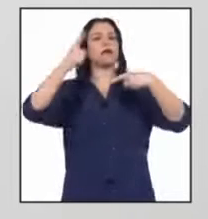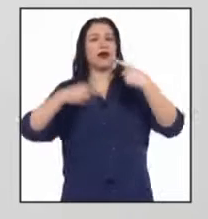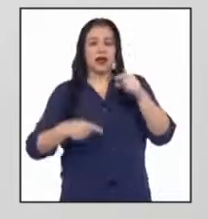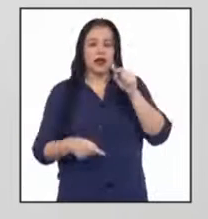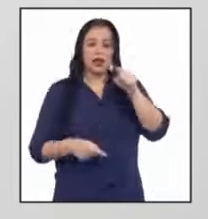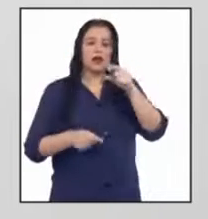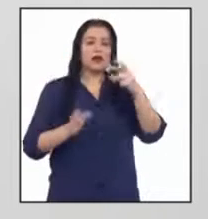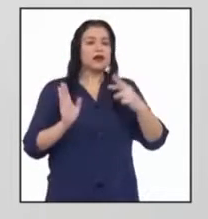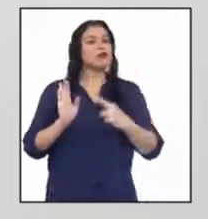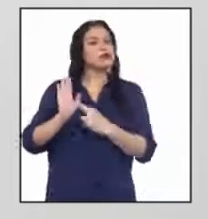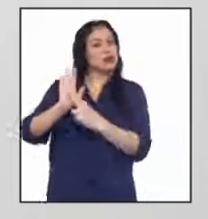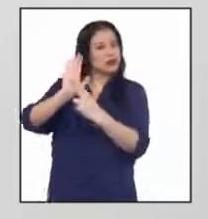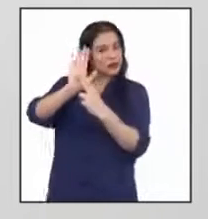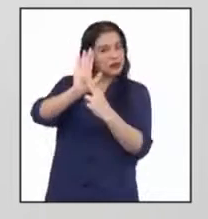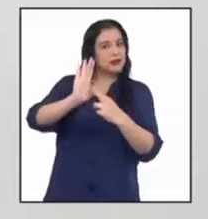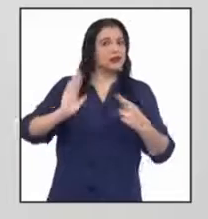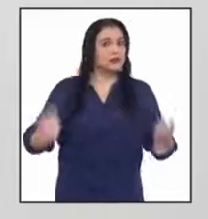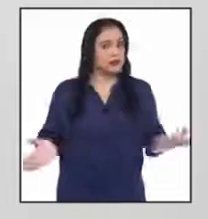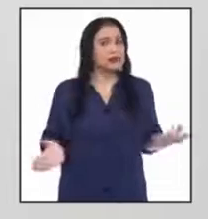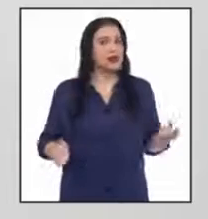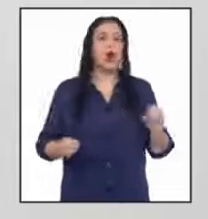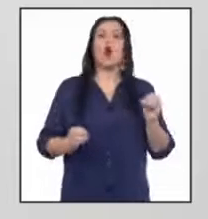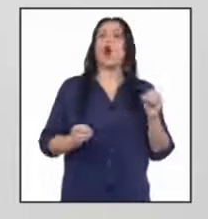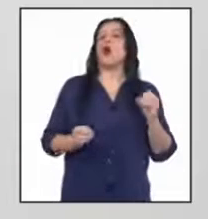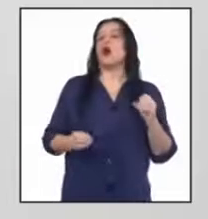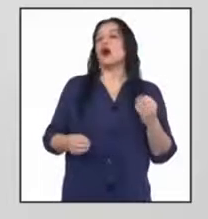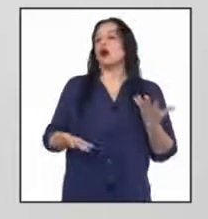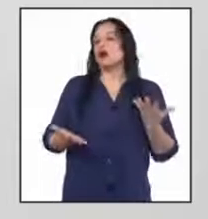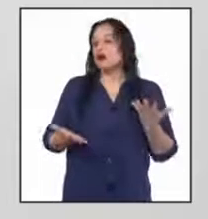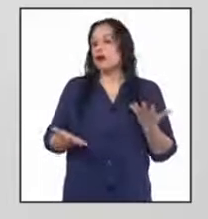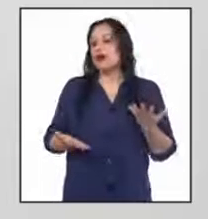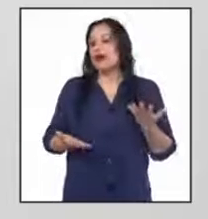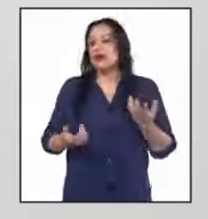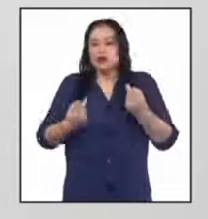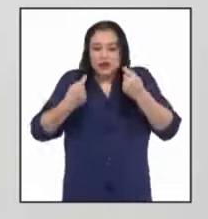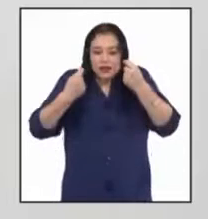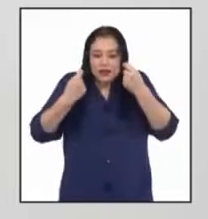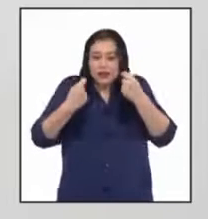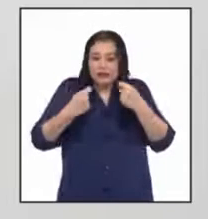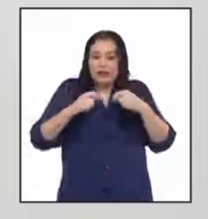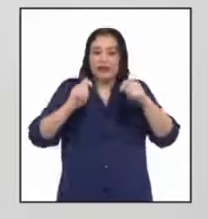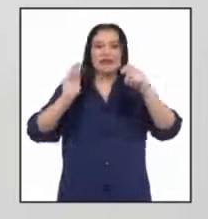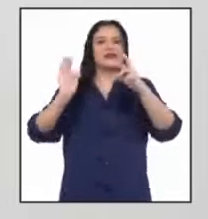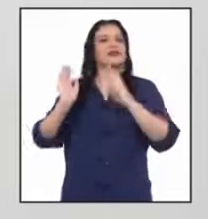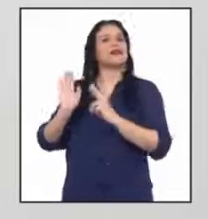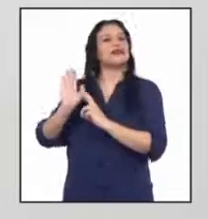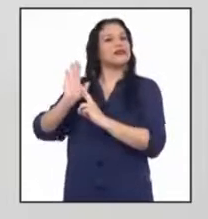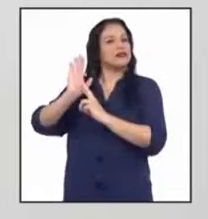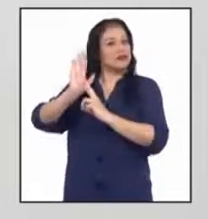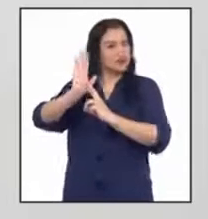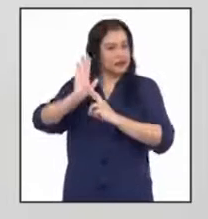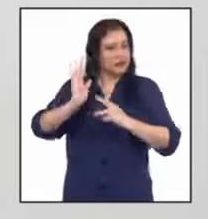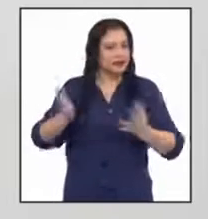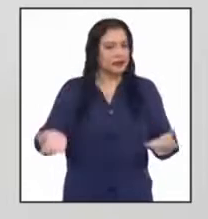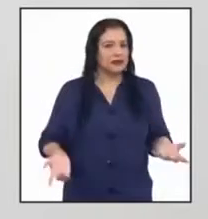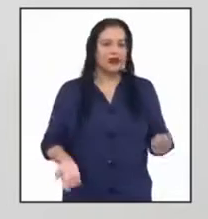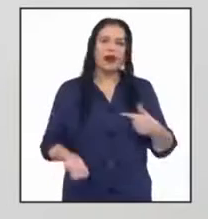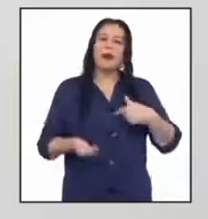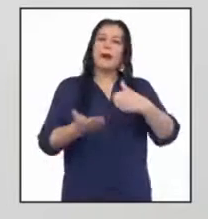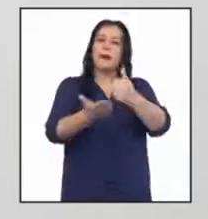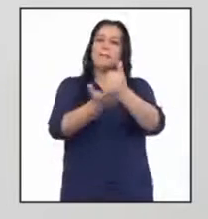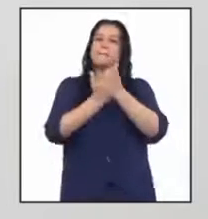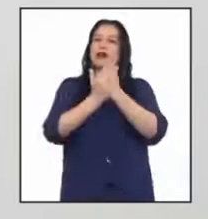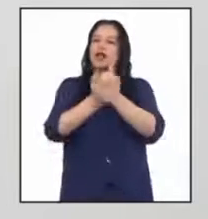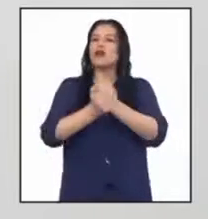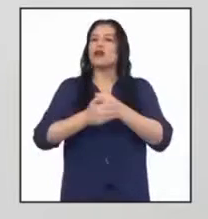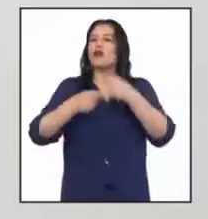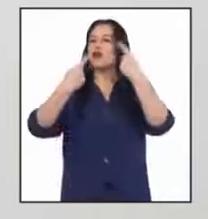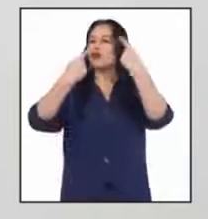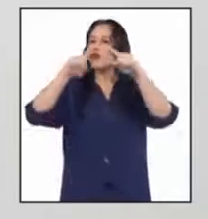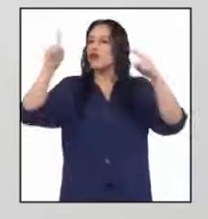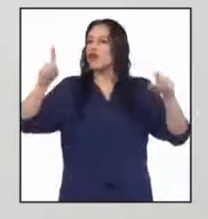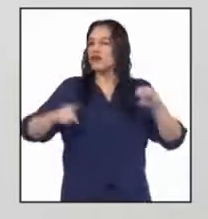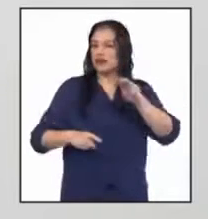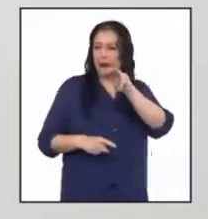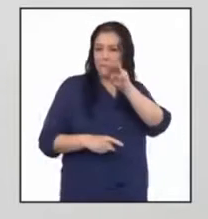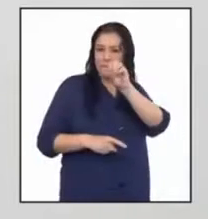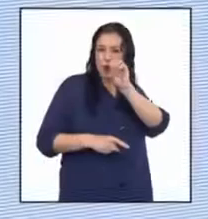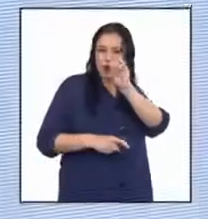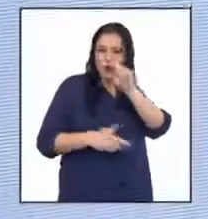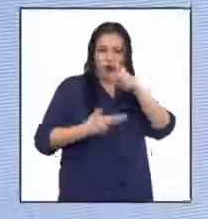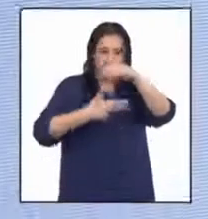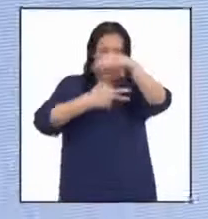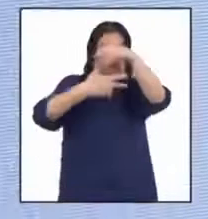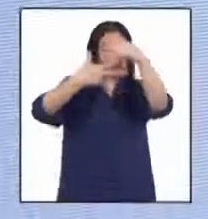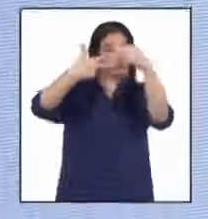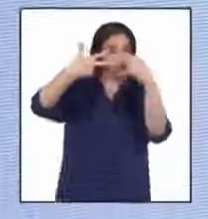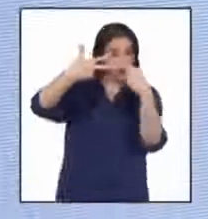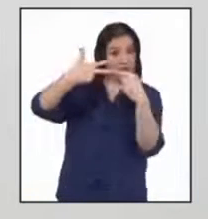de representar, o mejor dicho, intentaste representar, me ayuda a hablar de los tipos de monólogo, que son